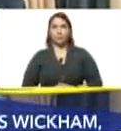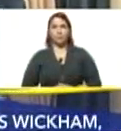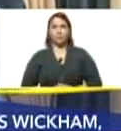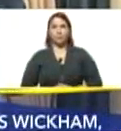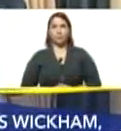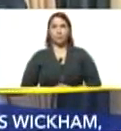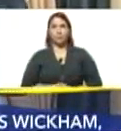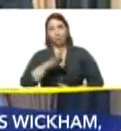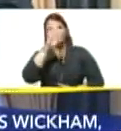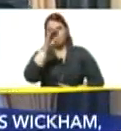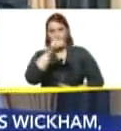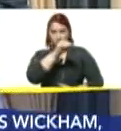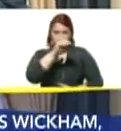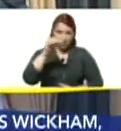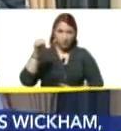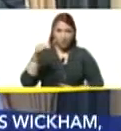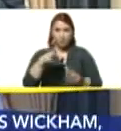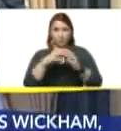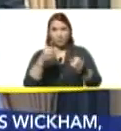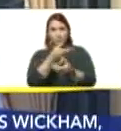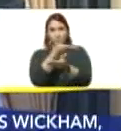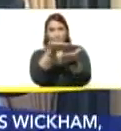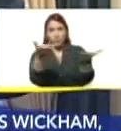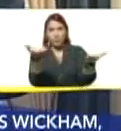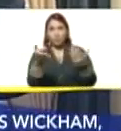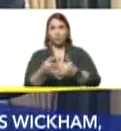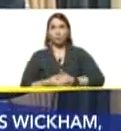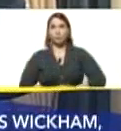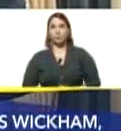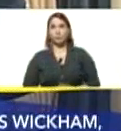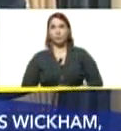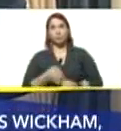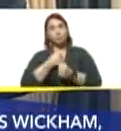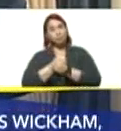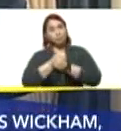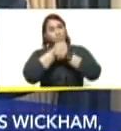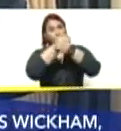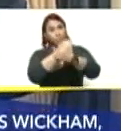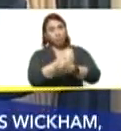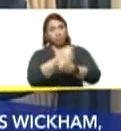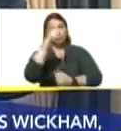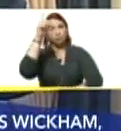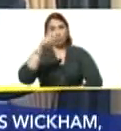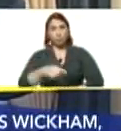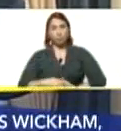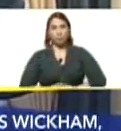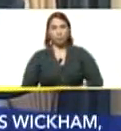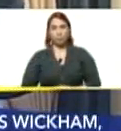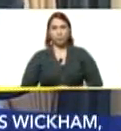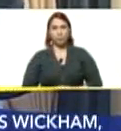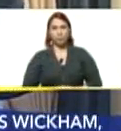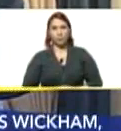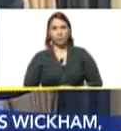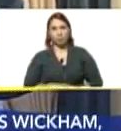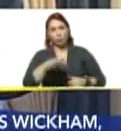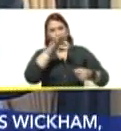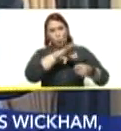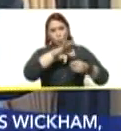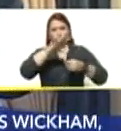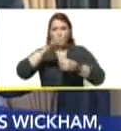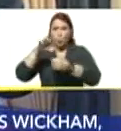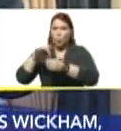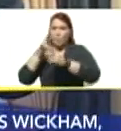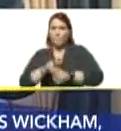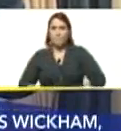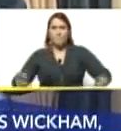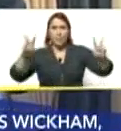mis bendiciones a todos aquellos que aman y a todos aquellos que cultivan el valor